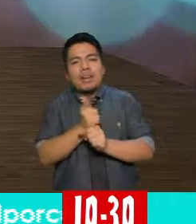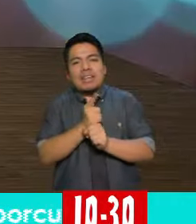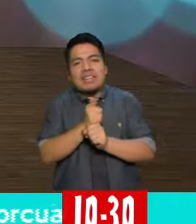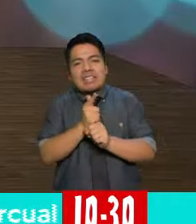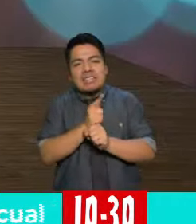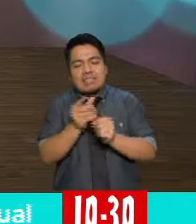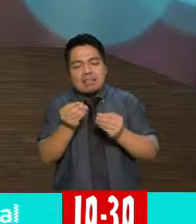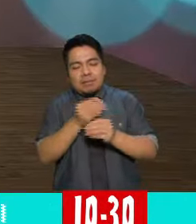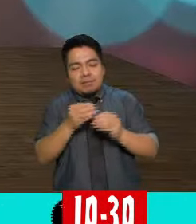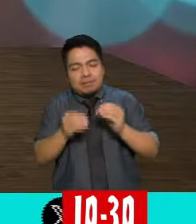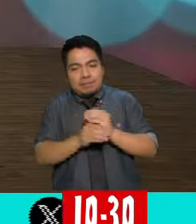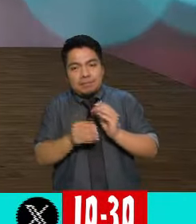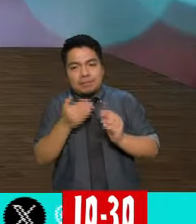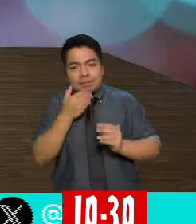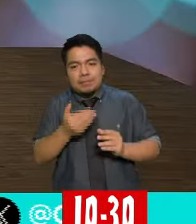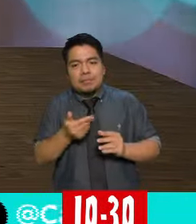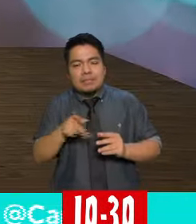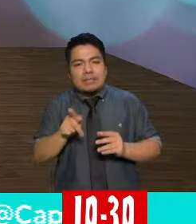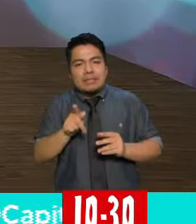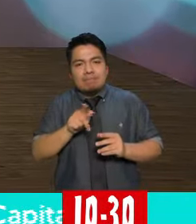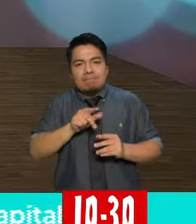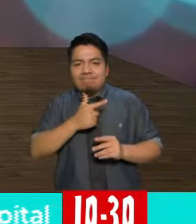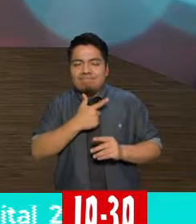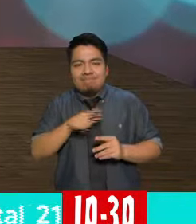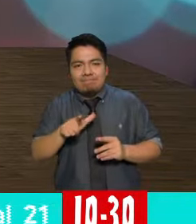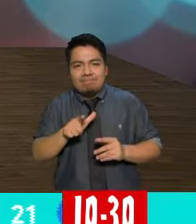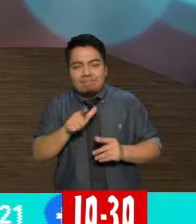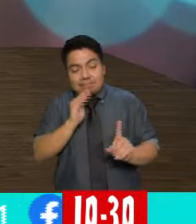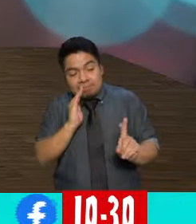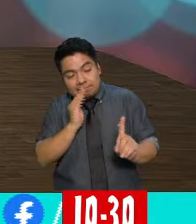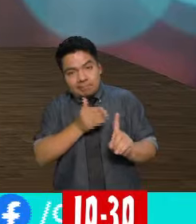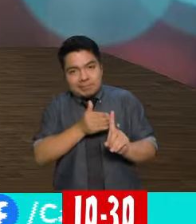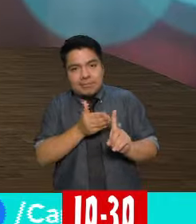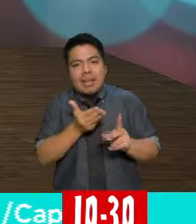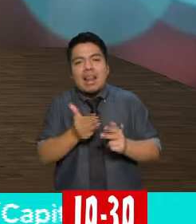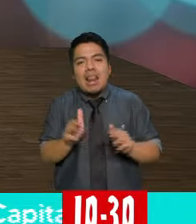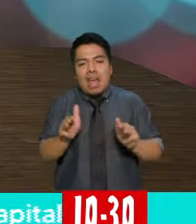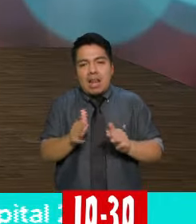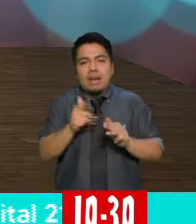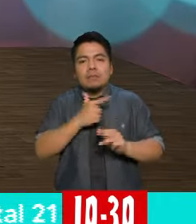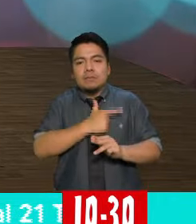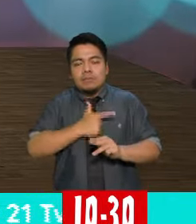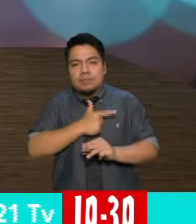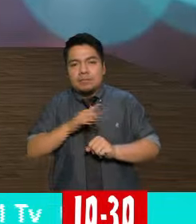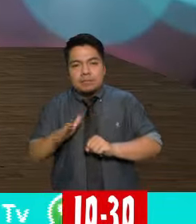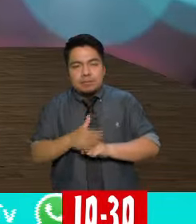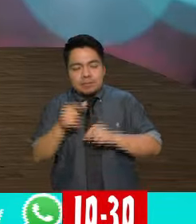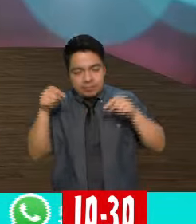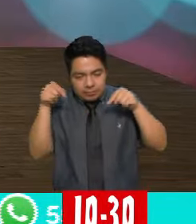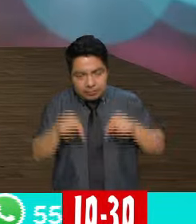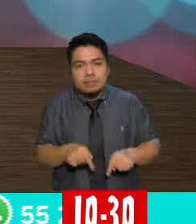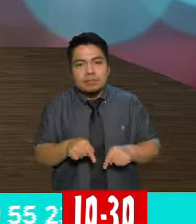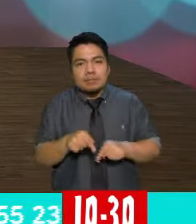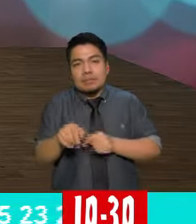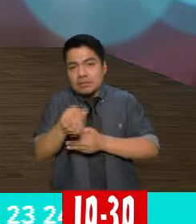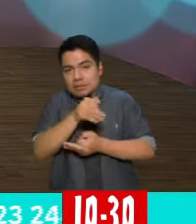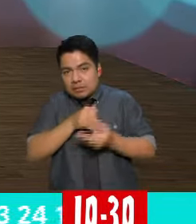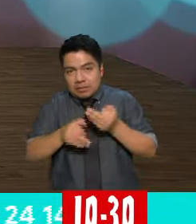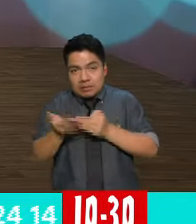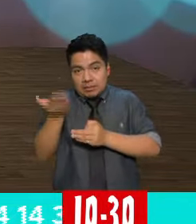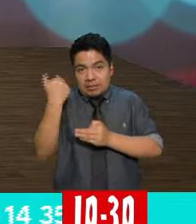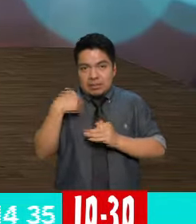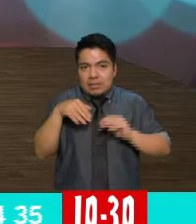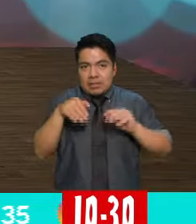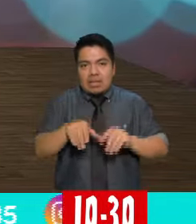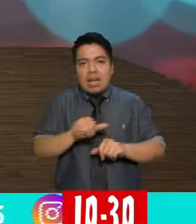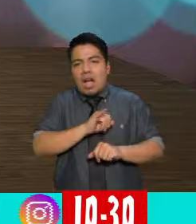papeleo. Sí. No, nunca me gustó, pero sí, lo mío era la música. De hecho, uy, nunca te gustó. Por aquí te... Entonces, todos los que te contrataban antes, nunca